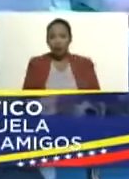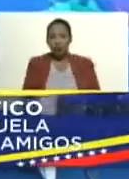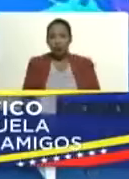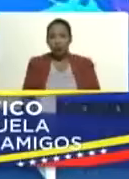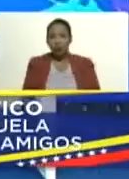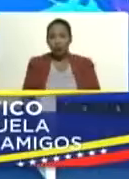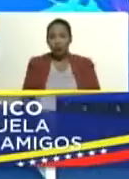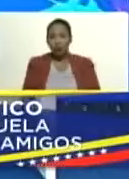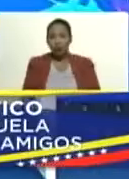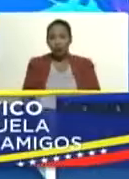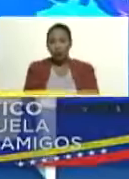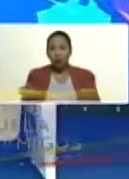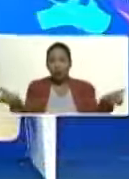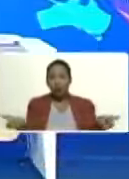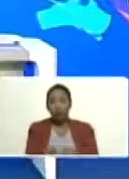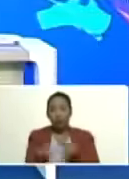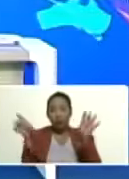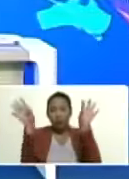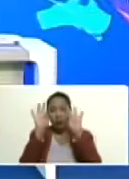igualmente.